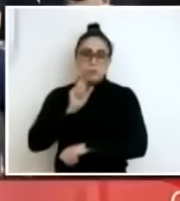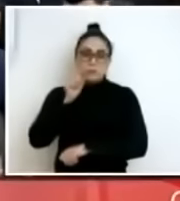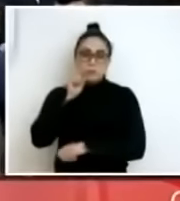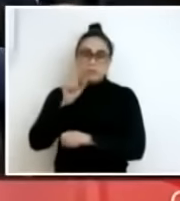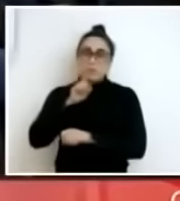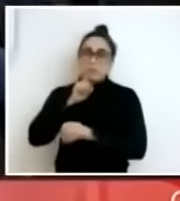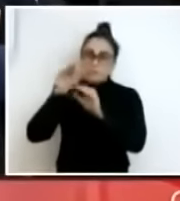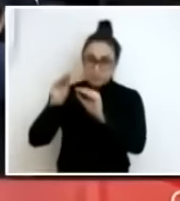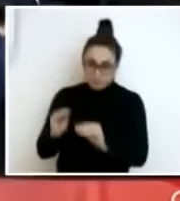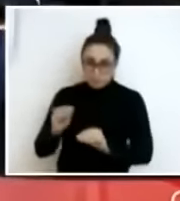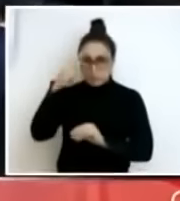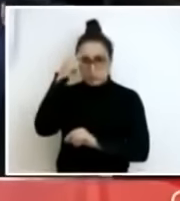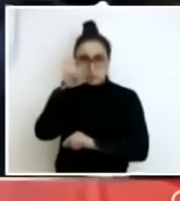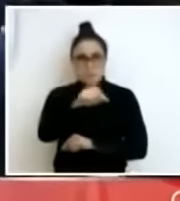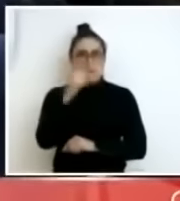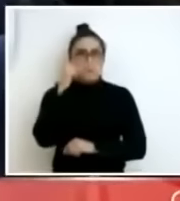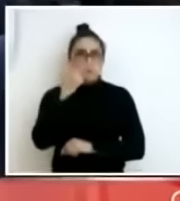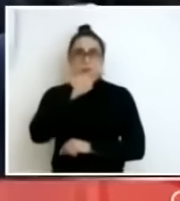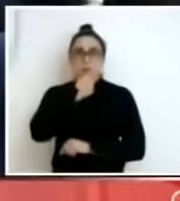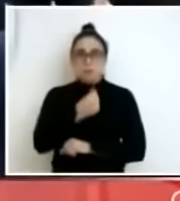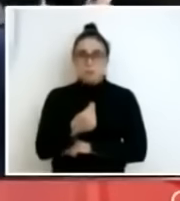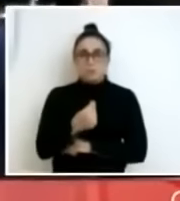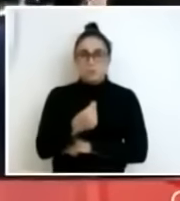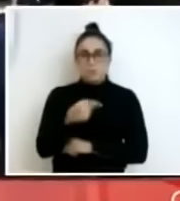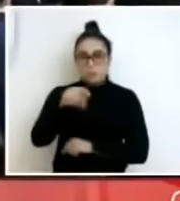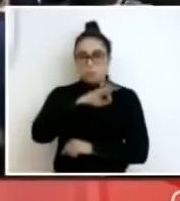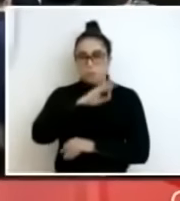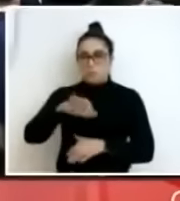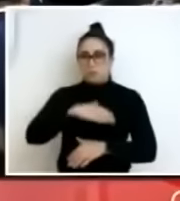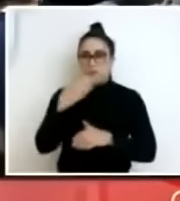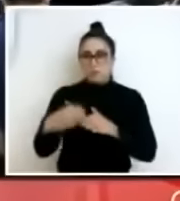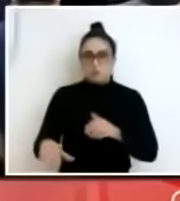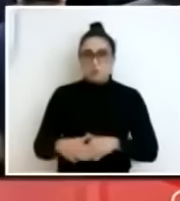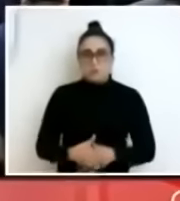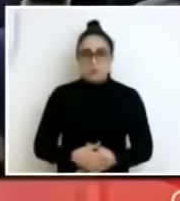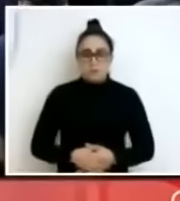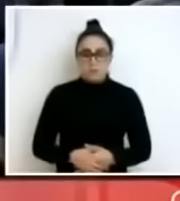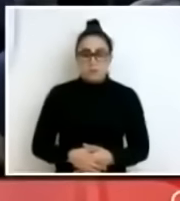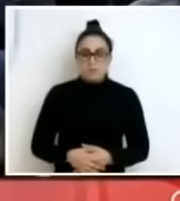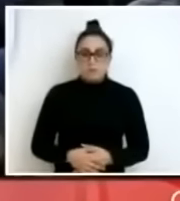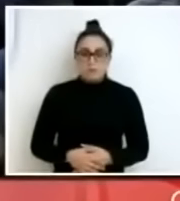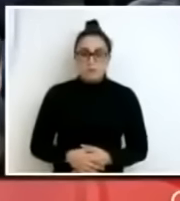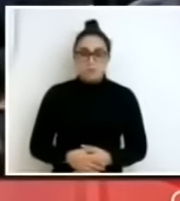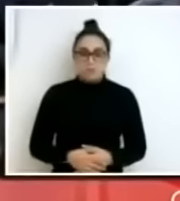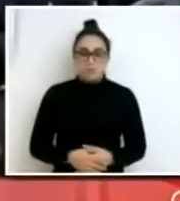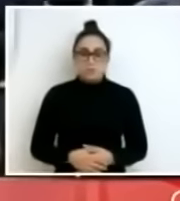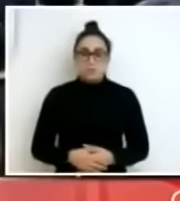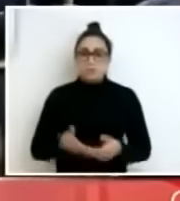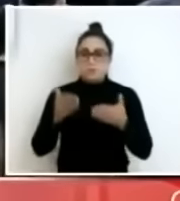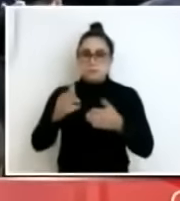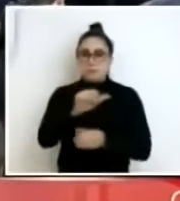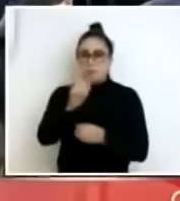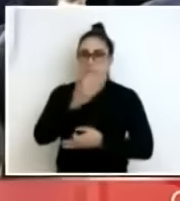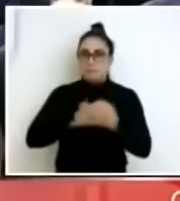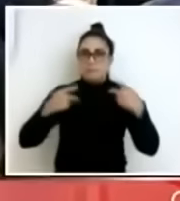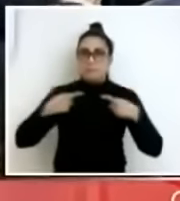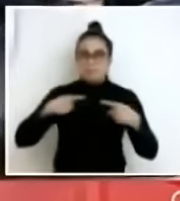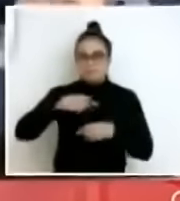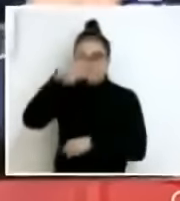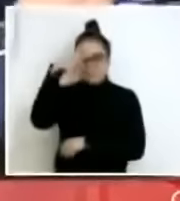señor presidente señoras y señores senadores pueblo de